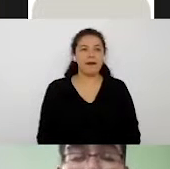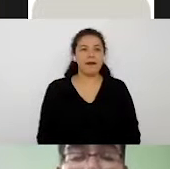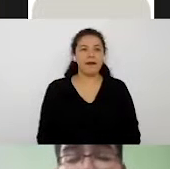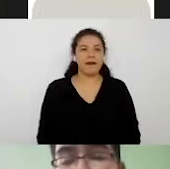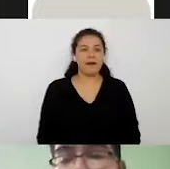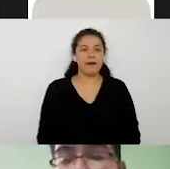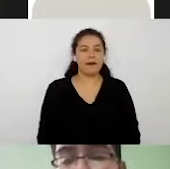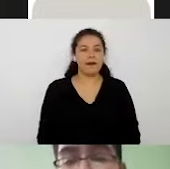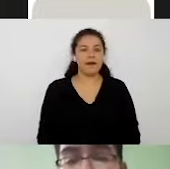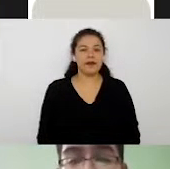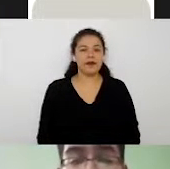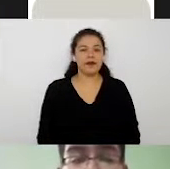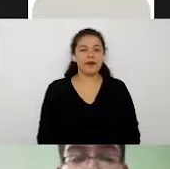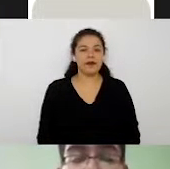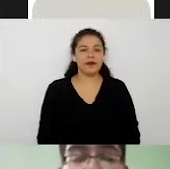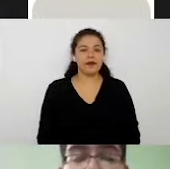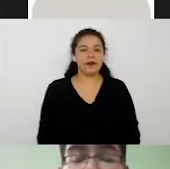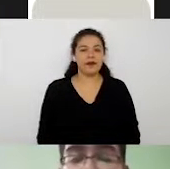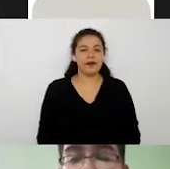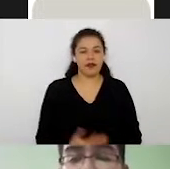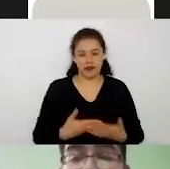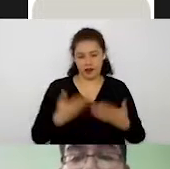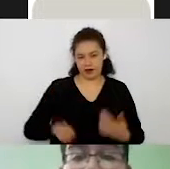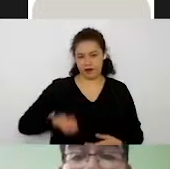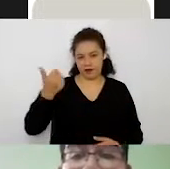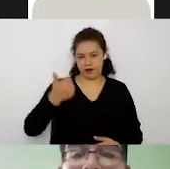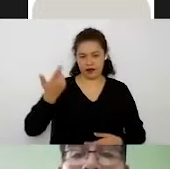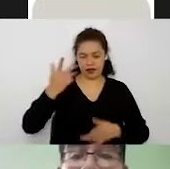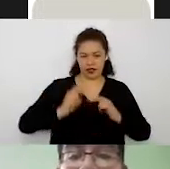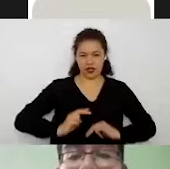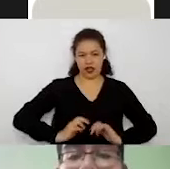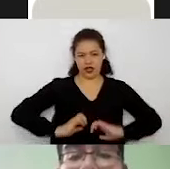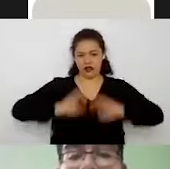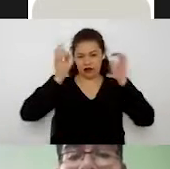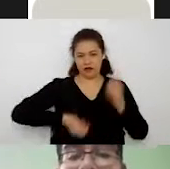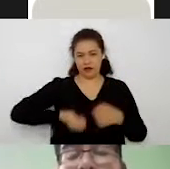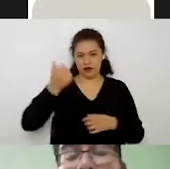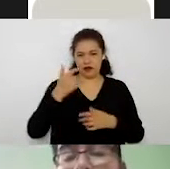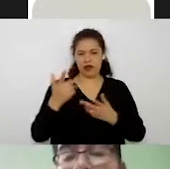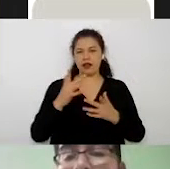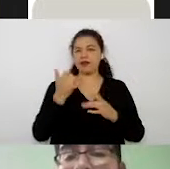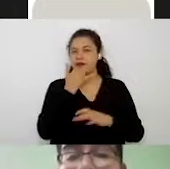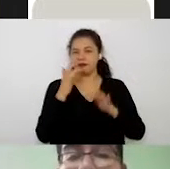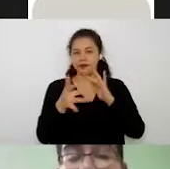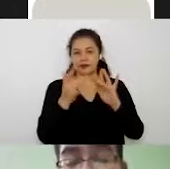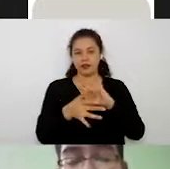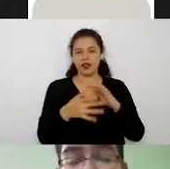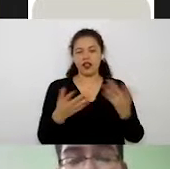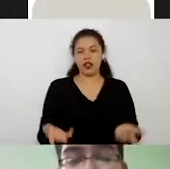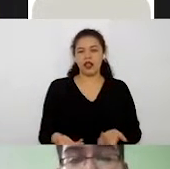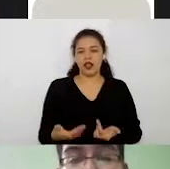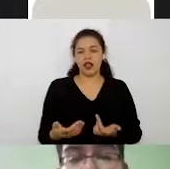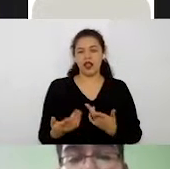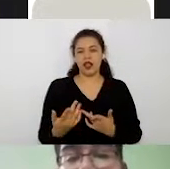piso, en un primer piso o en un piso superior a lo que sería la planta baja, nos recomiendan que por el tiempo en el que podríamos